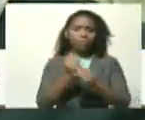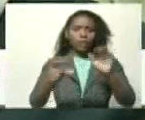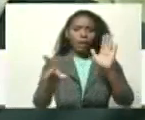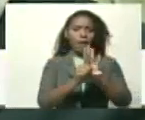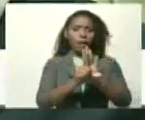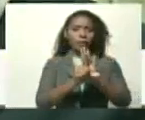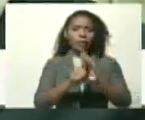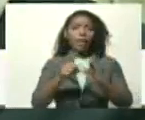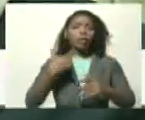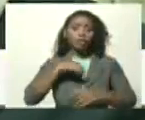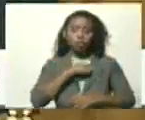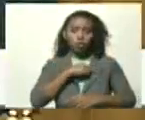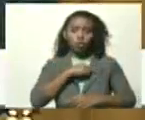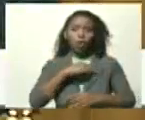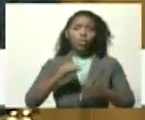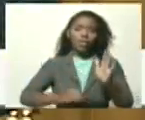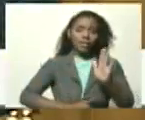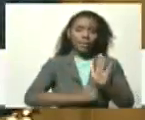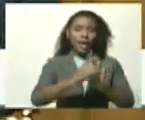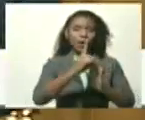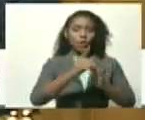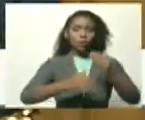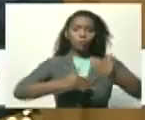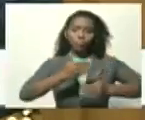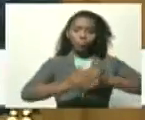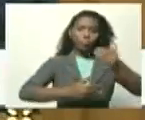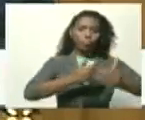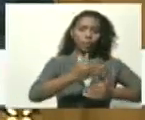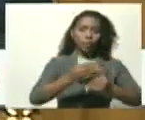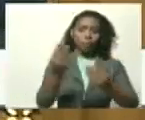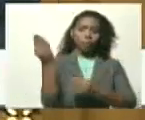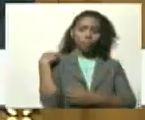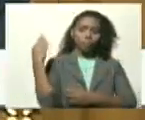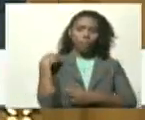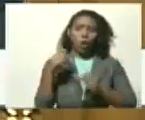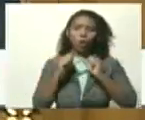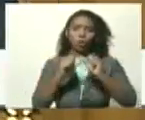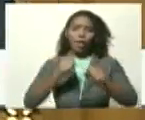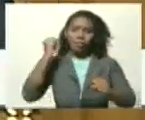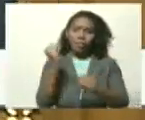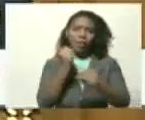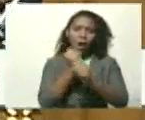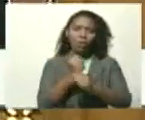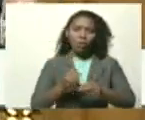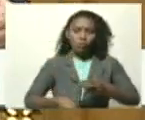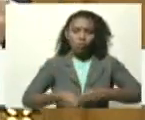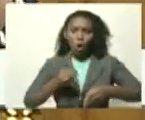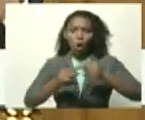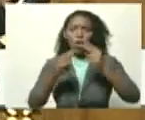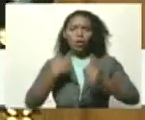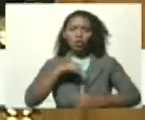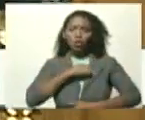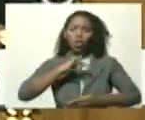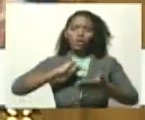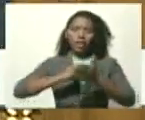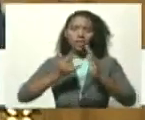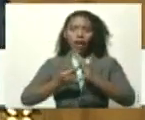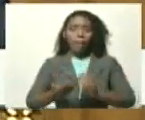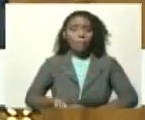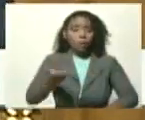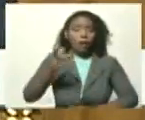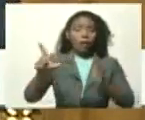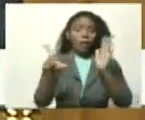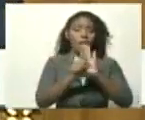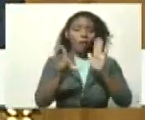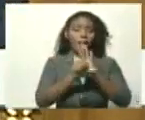legislativo que hemos estado desarrollando, que nos convoca a seguir trabajando en la construcción de lo que para nosotros significa la prioridad